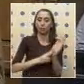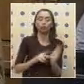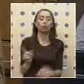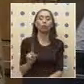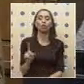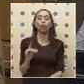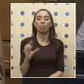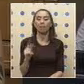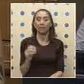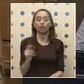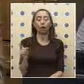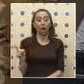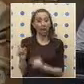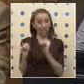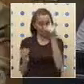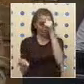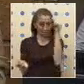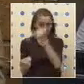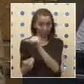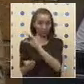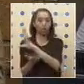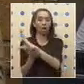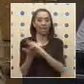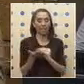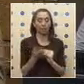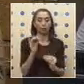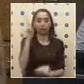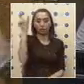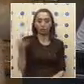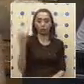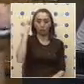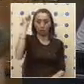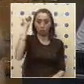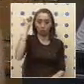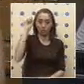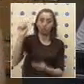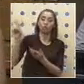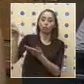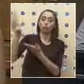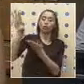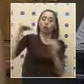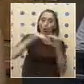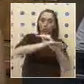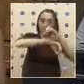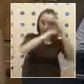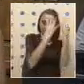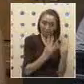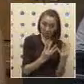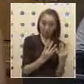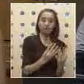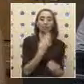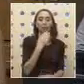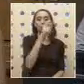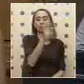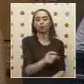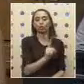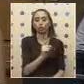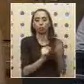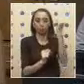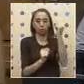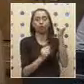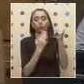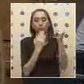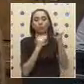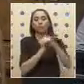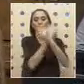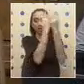un ejemplo disuasivo porque si meten preso al poderoso a ver si no van a meter preso al que no es poderoso. Pero